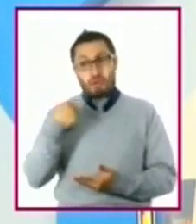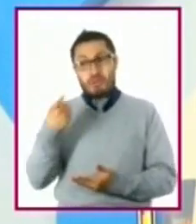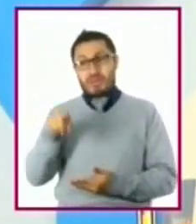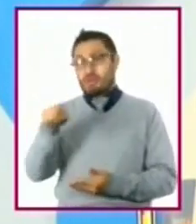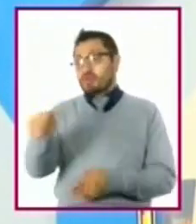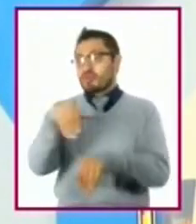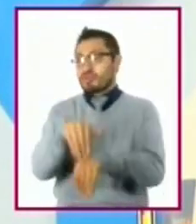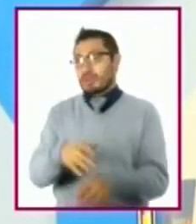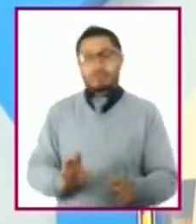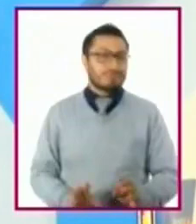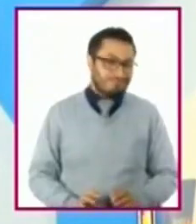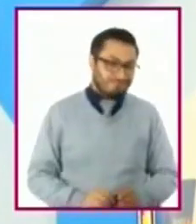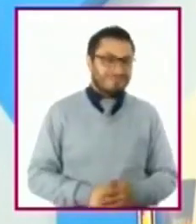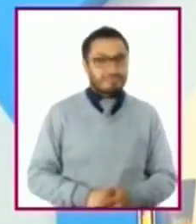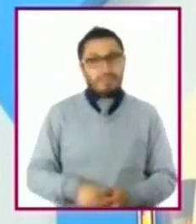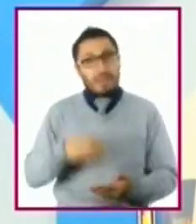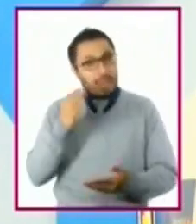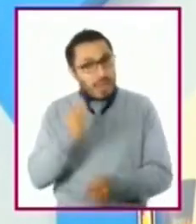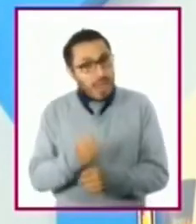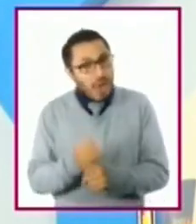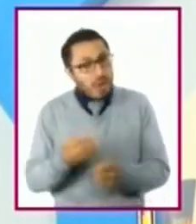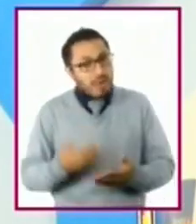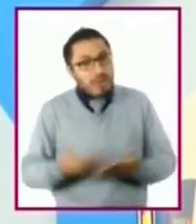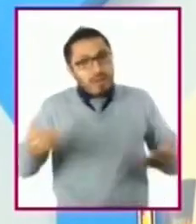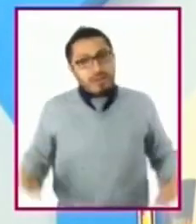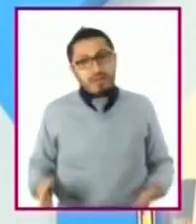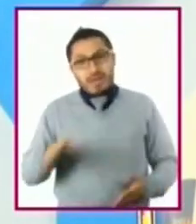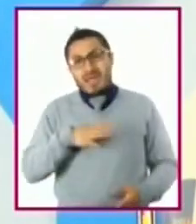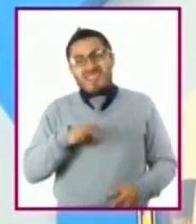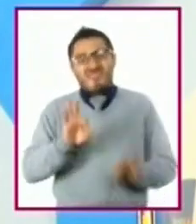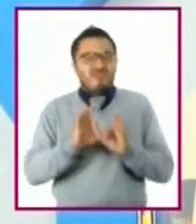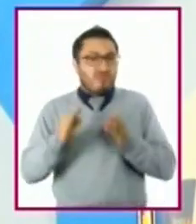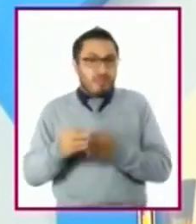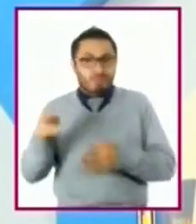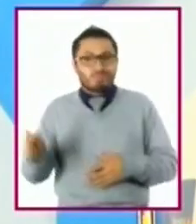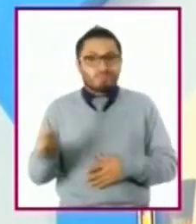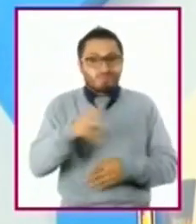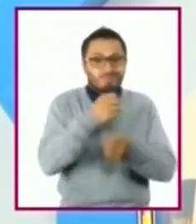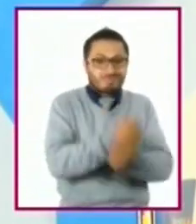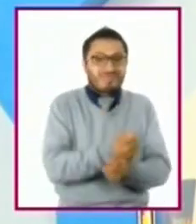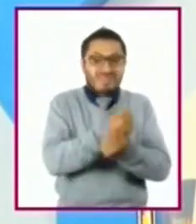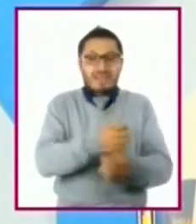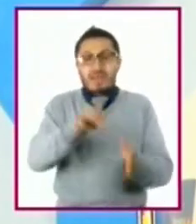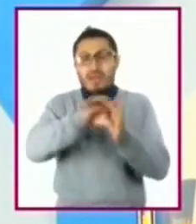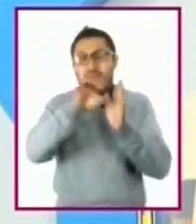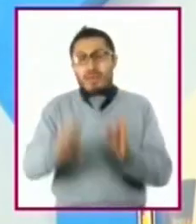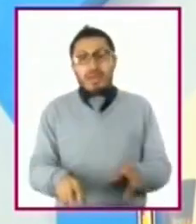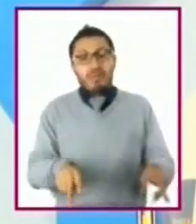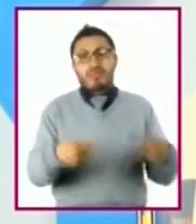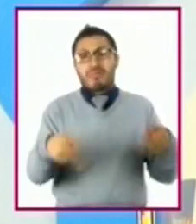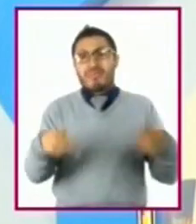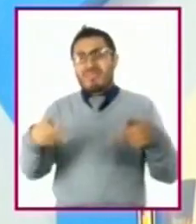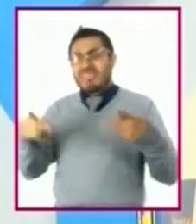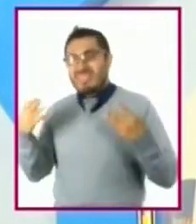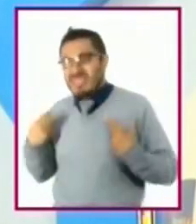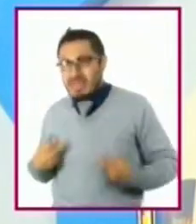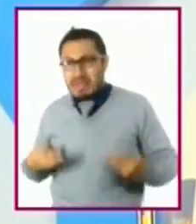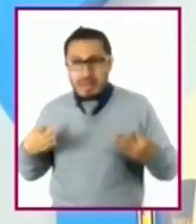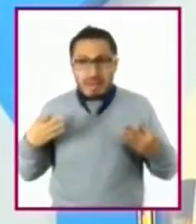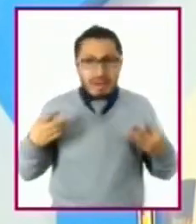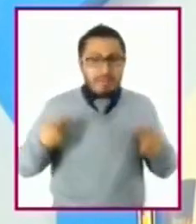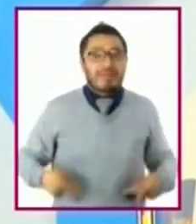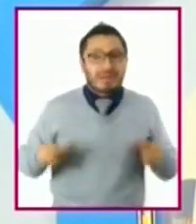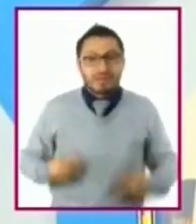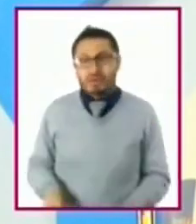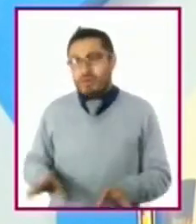Actualmente existen condiciones que se asemejan a la esclavitud, como la trata de personas o los trabajos